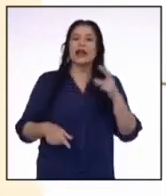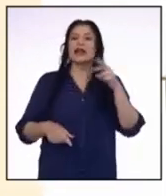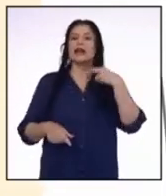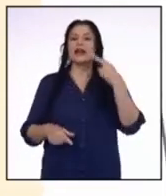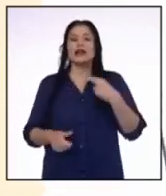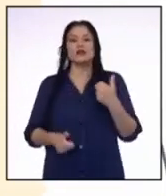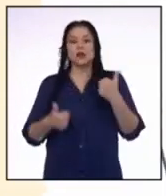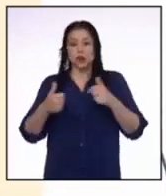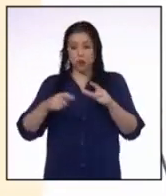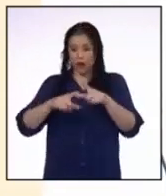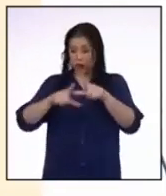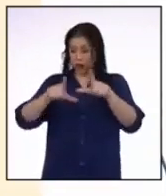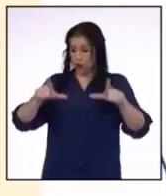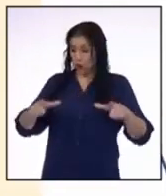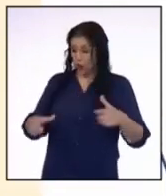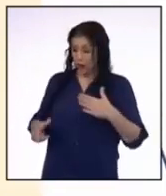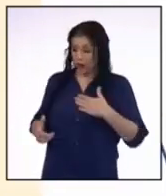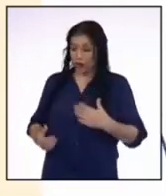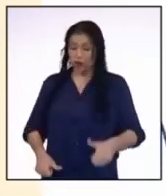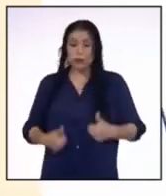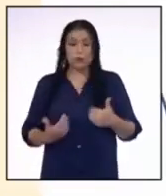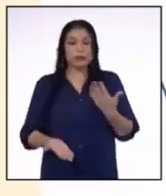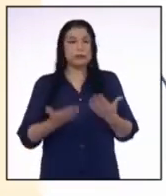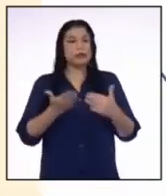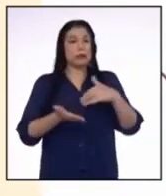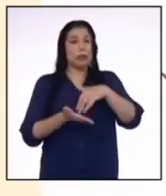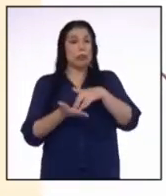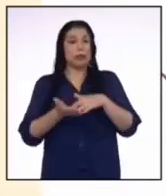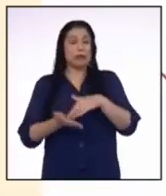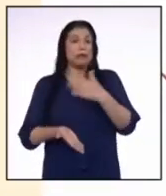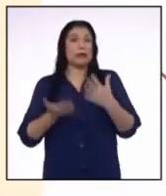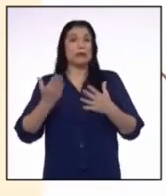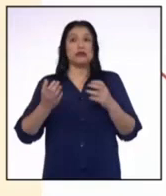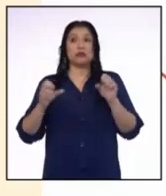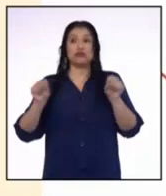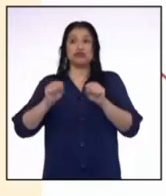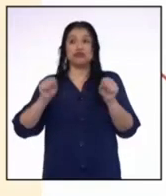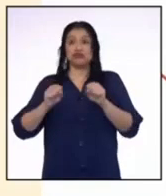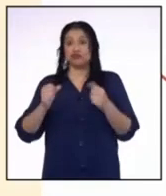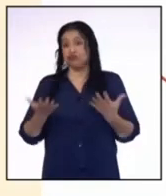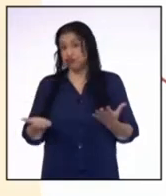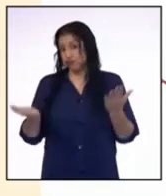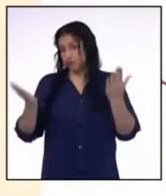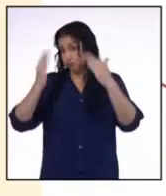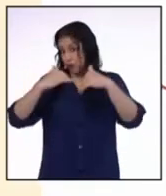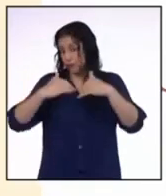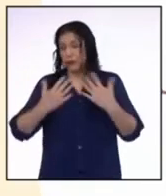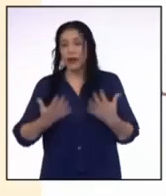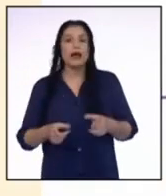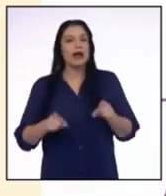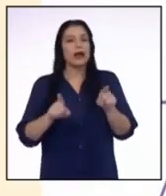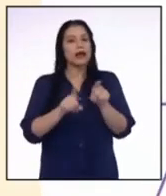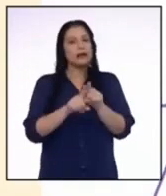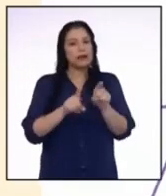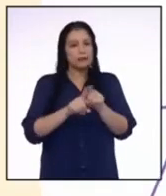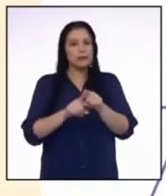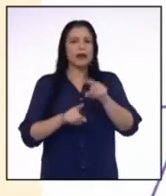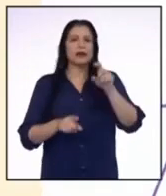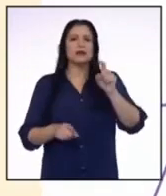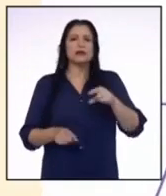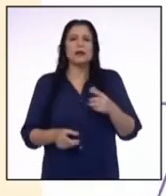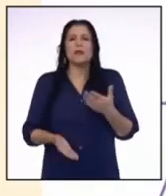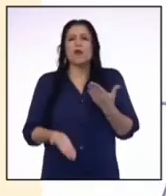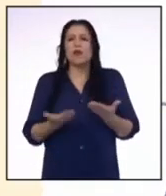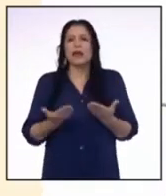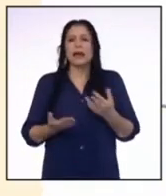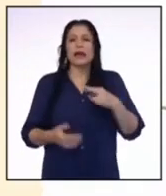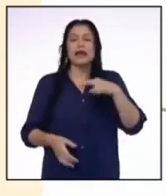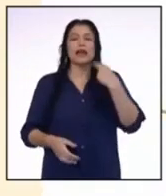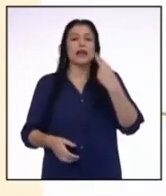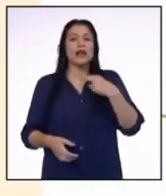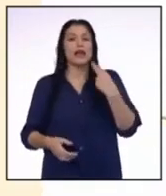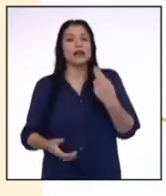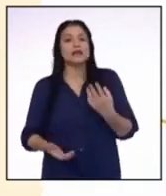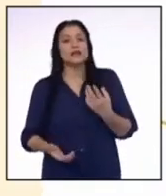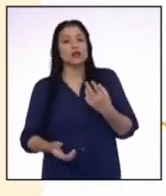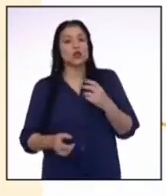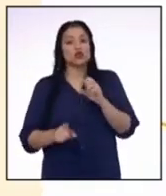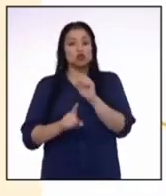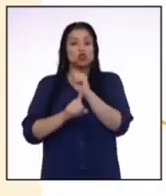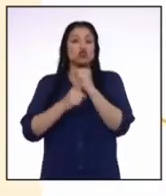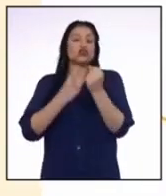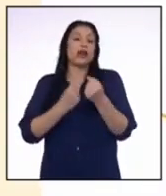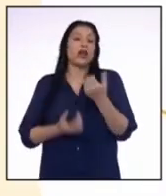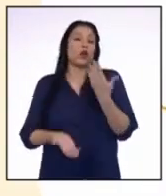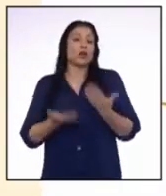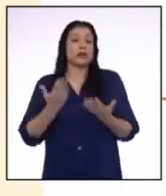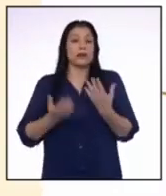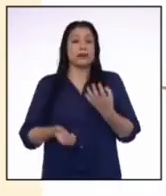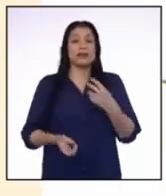conocer qué zonas de nuestro entorno son vulnerables frente a una amenaza de un sismo. Además de ello, también puede haber riesgos de tipo social